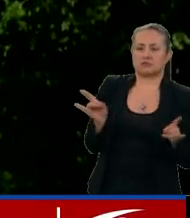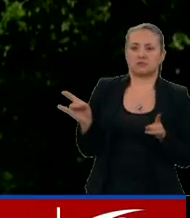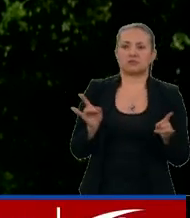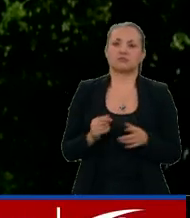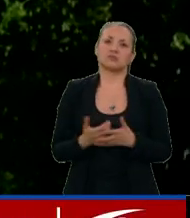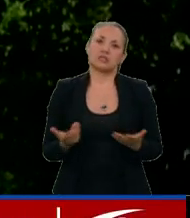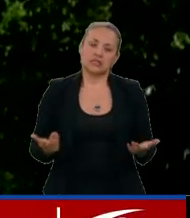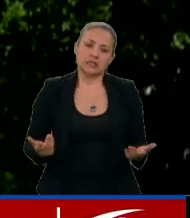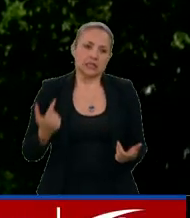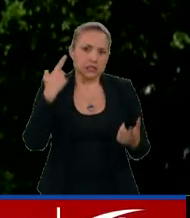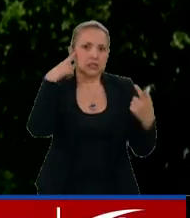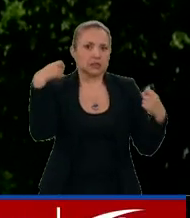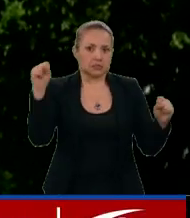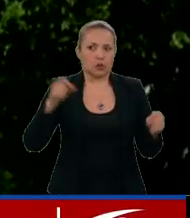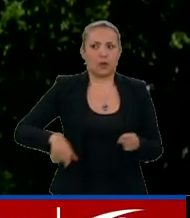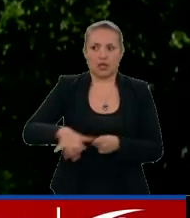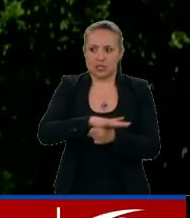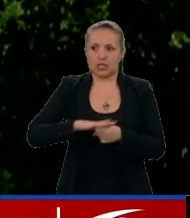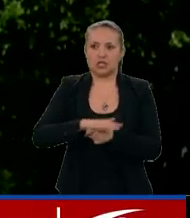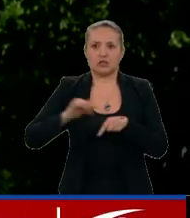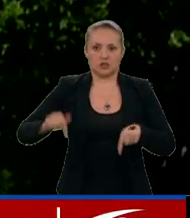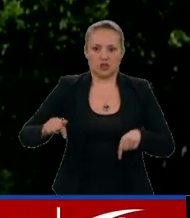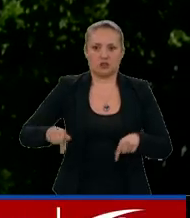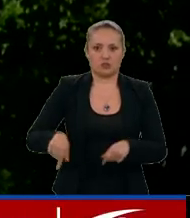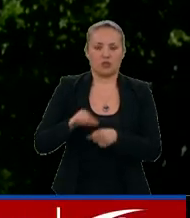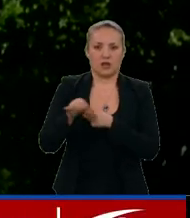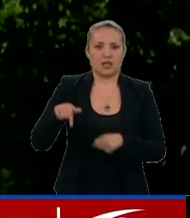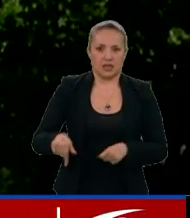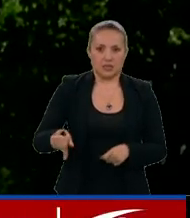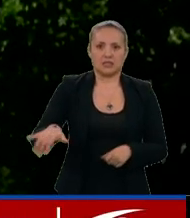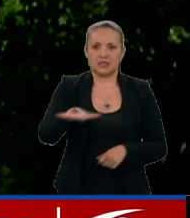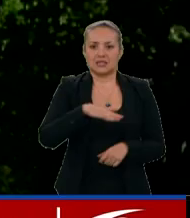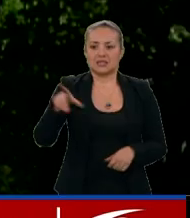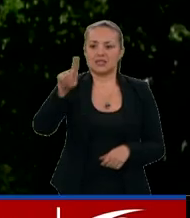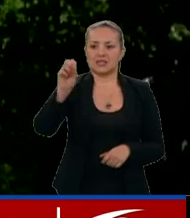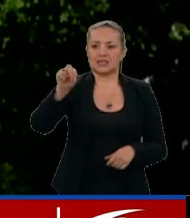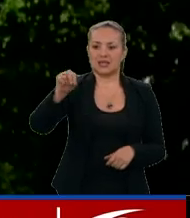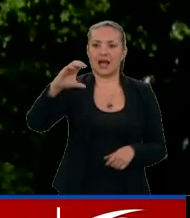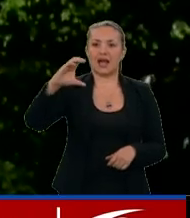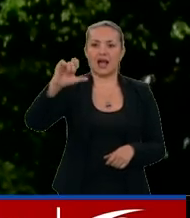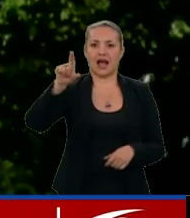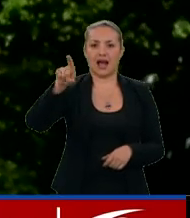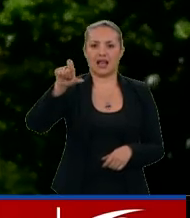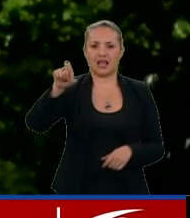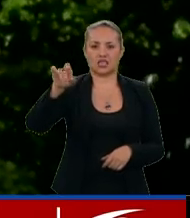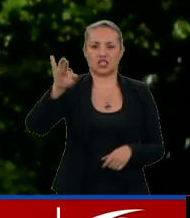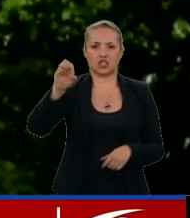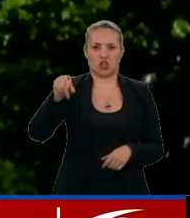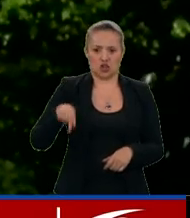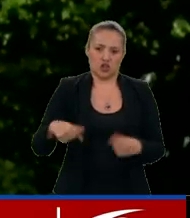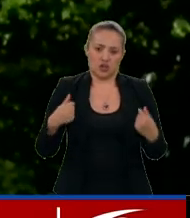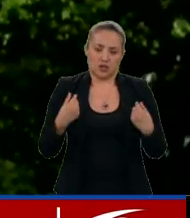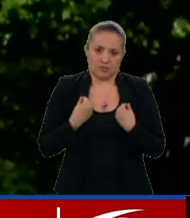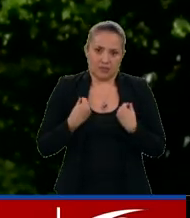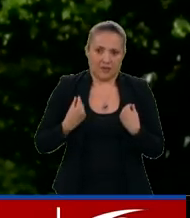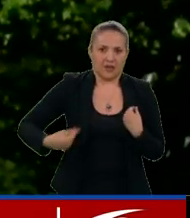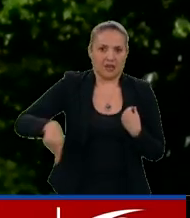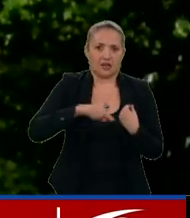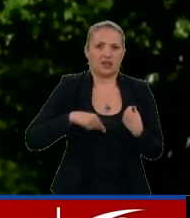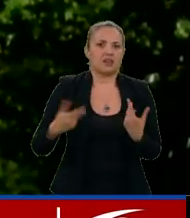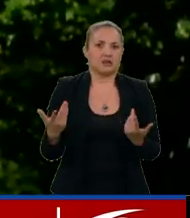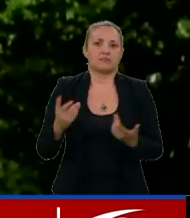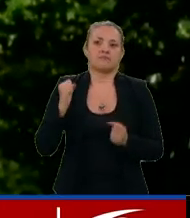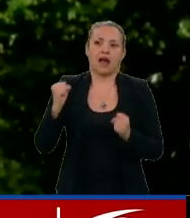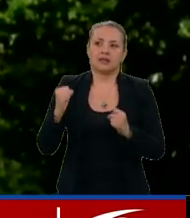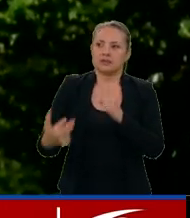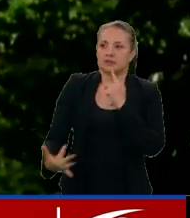sí, preocupante lo que está pasando acá en el municipio de San Calixto. Como habitantes somos quienes nos